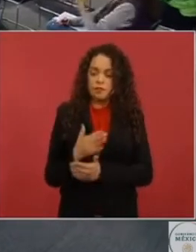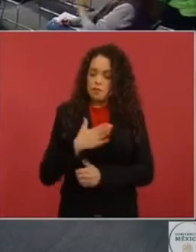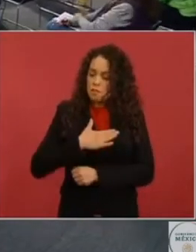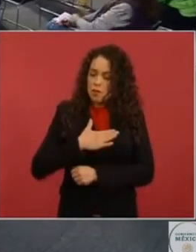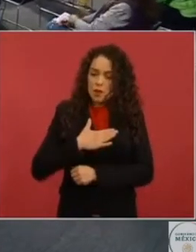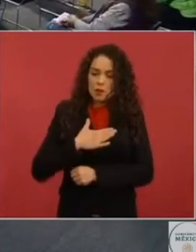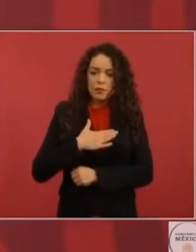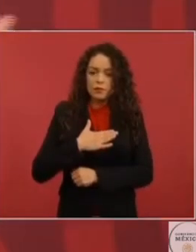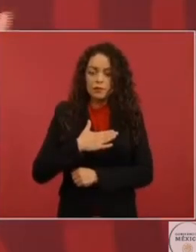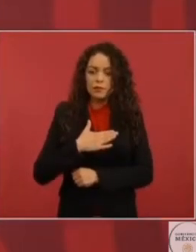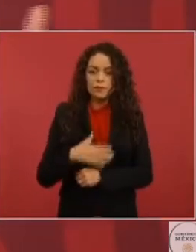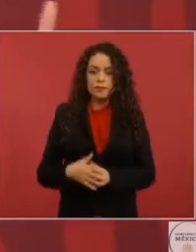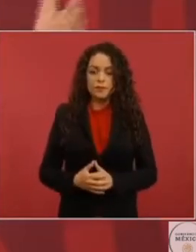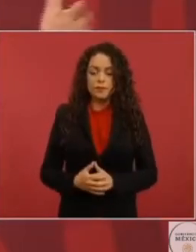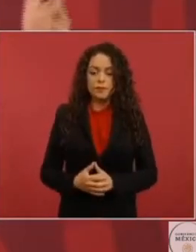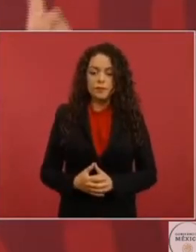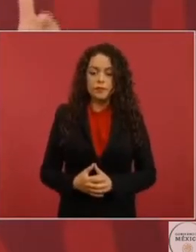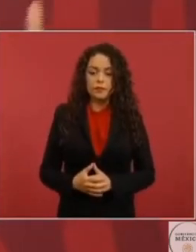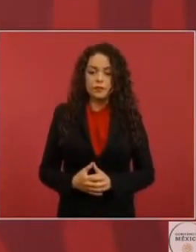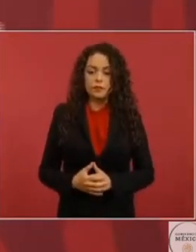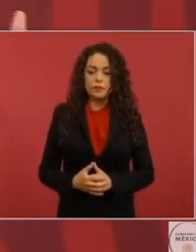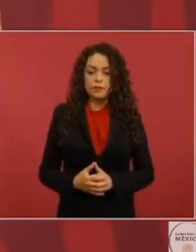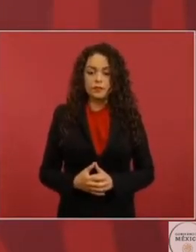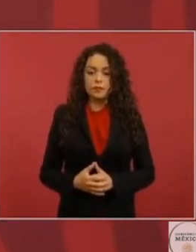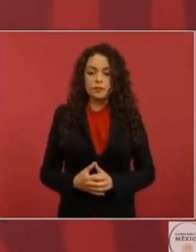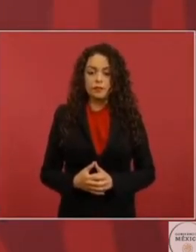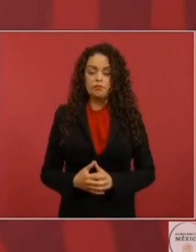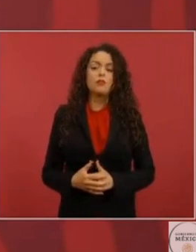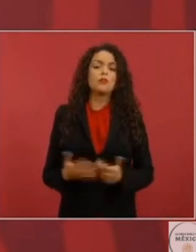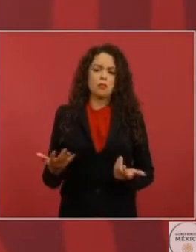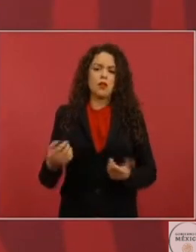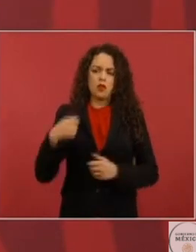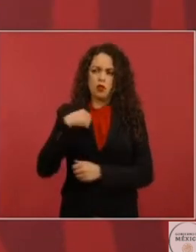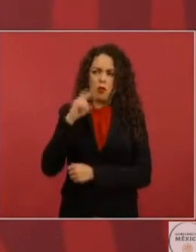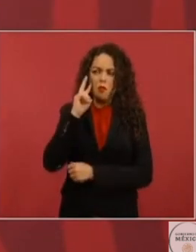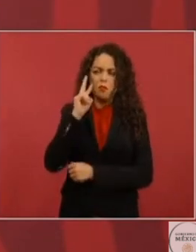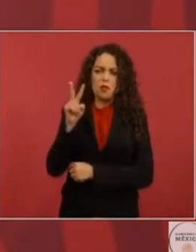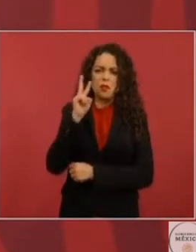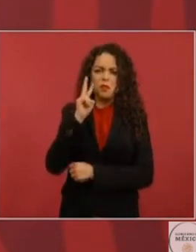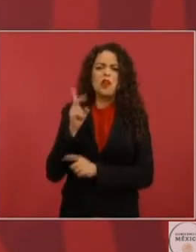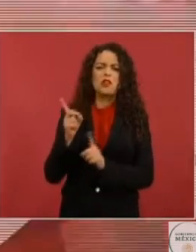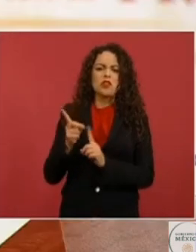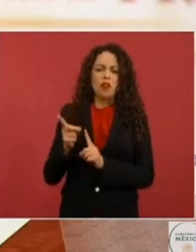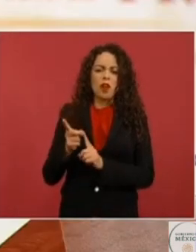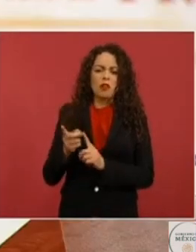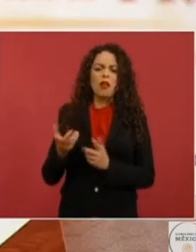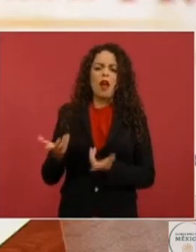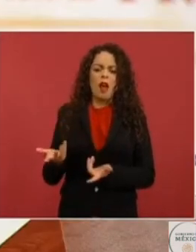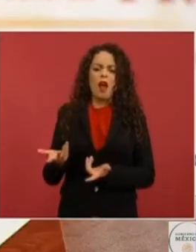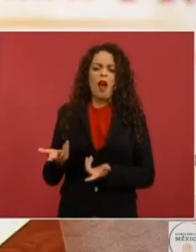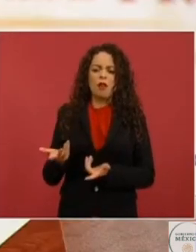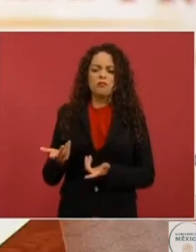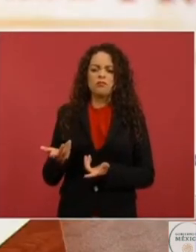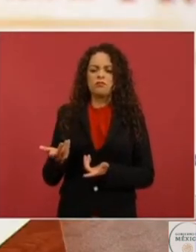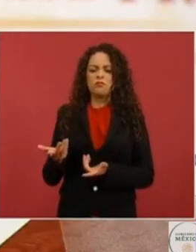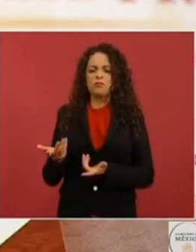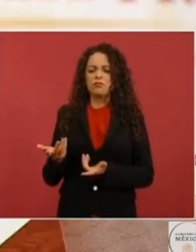En este caso lo he estado viendo por los medios, es en